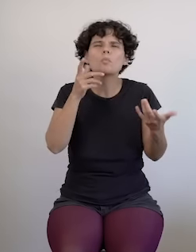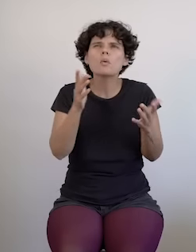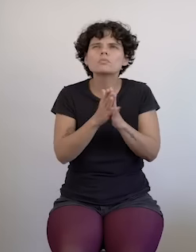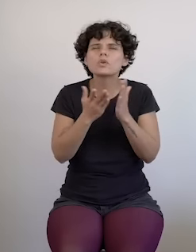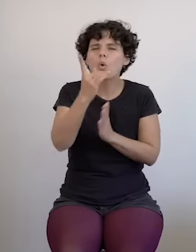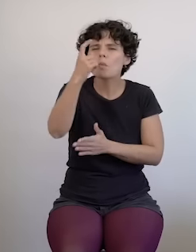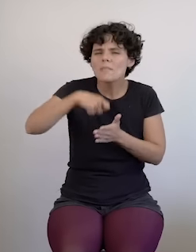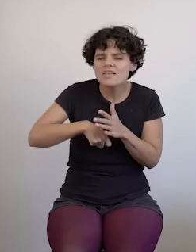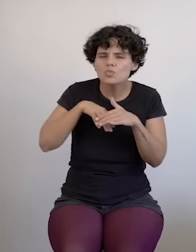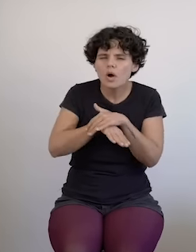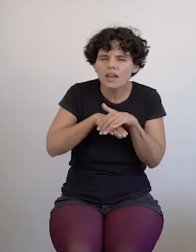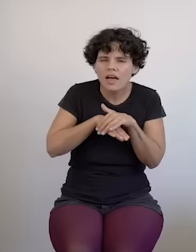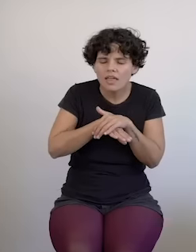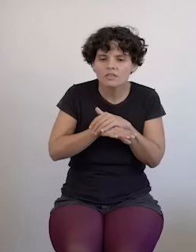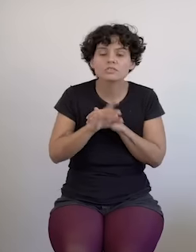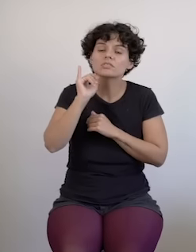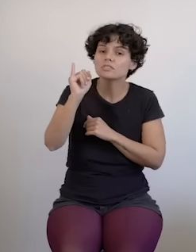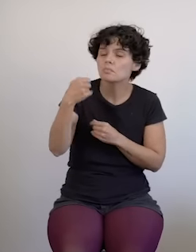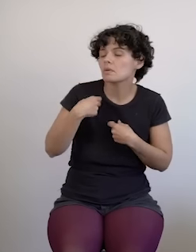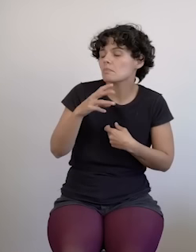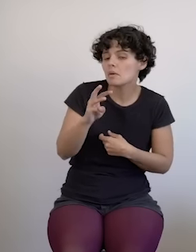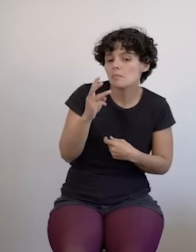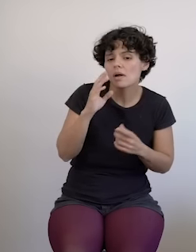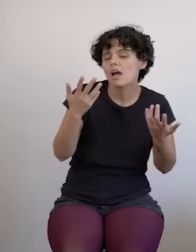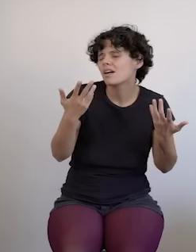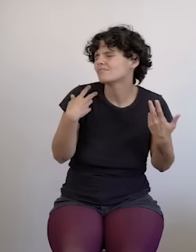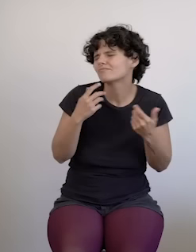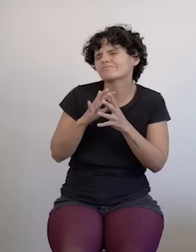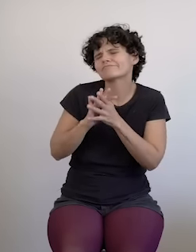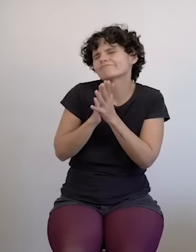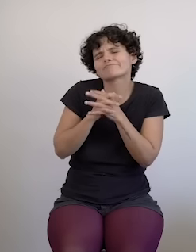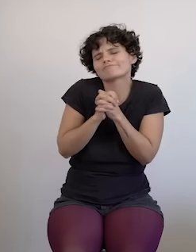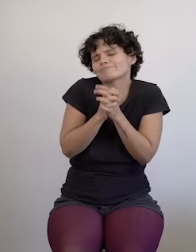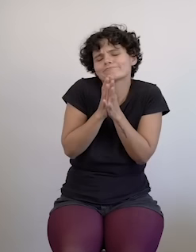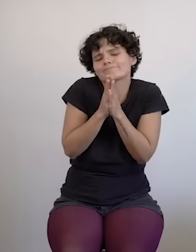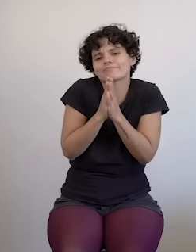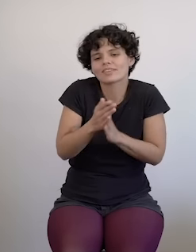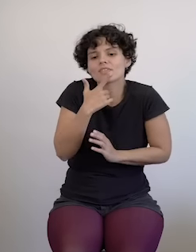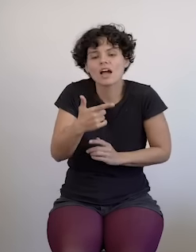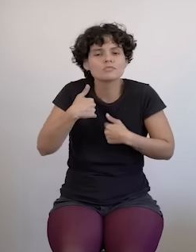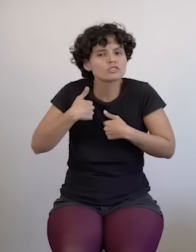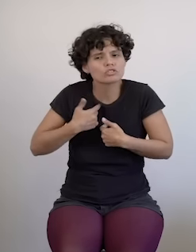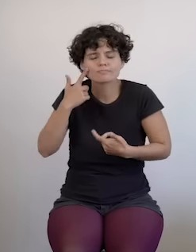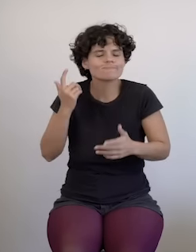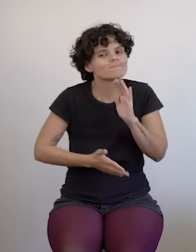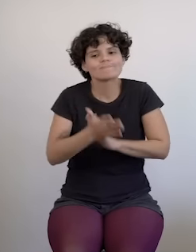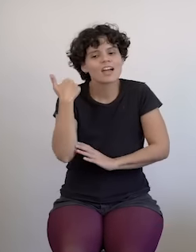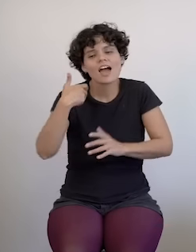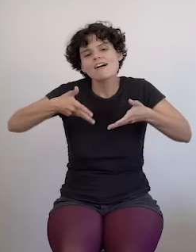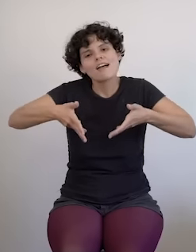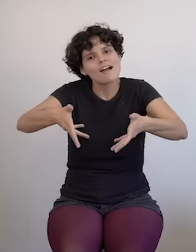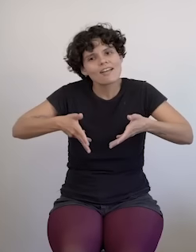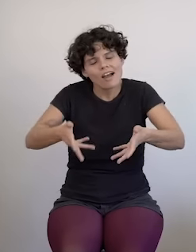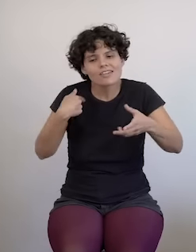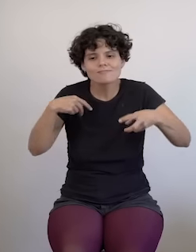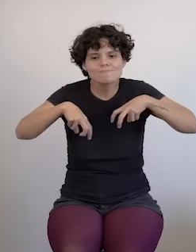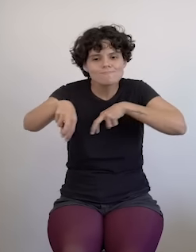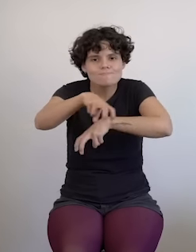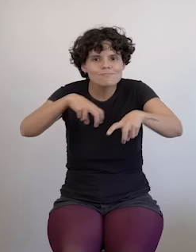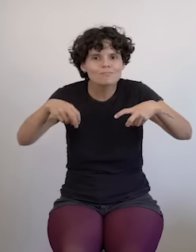ahí más o menos más el cuaderno. Claro, para los días yo igual, gracias a Dios, mi mamita, todo bacán, pero yo me fui para la calle a empatizar lo que